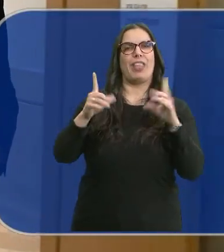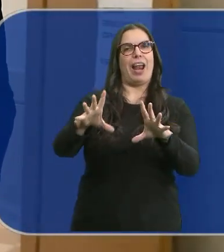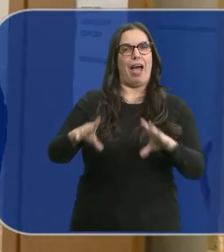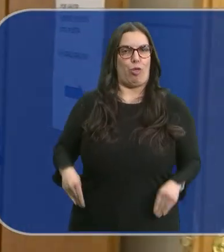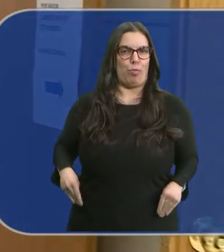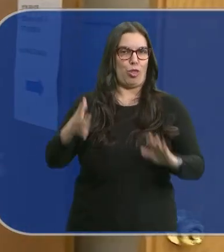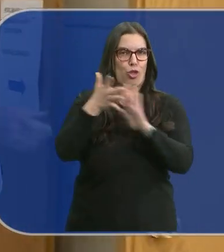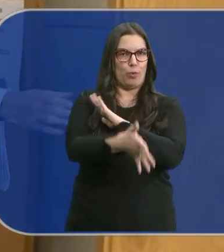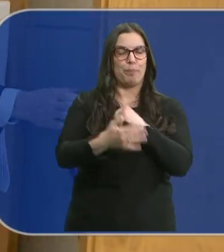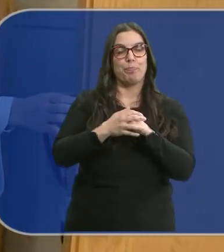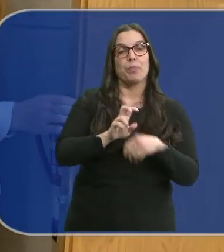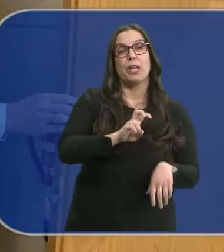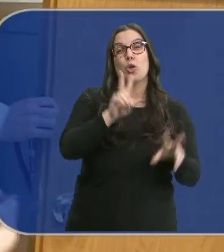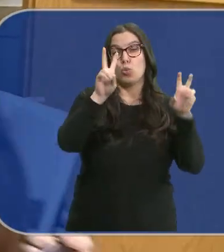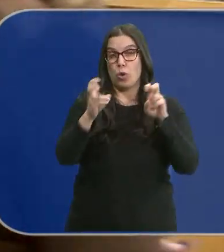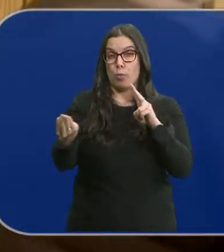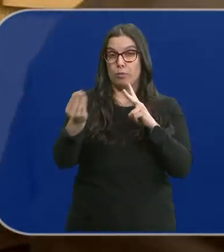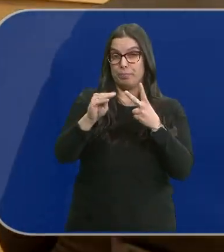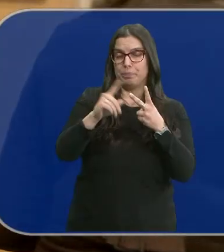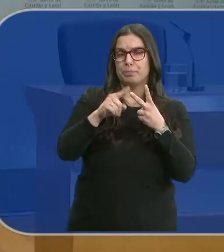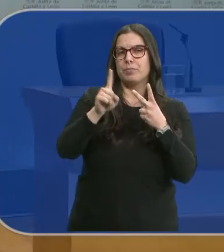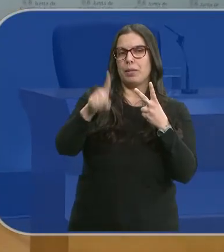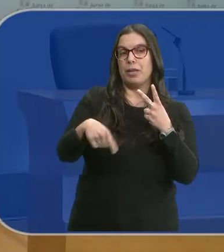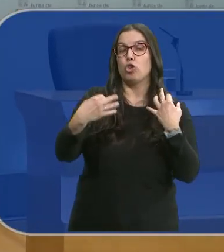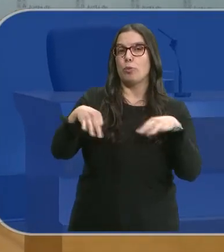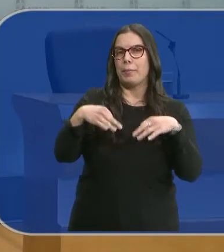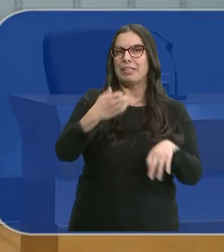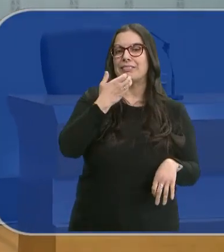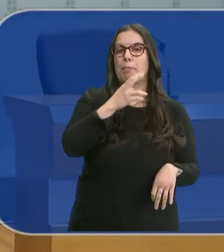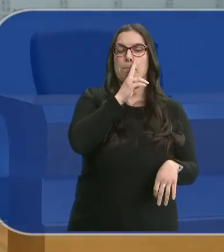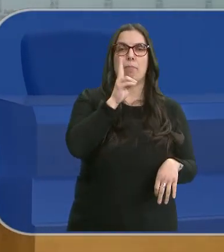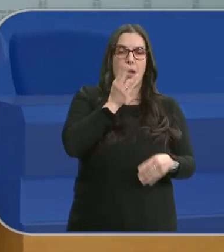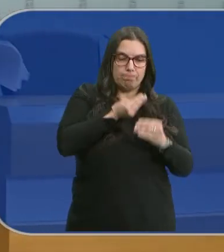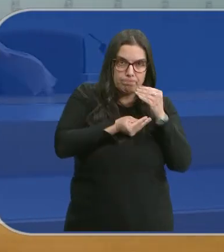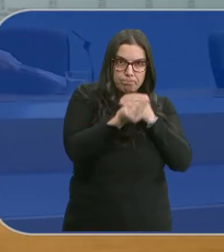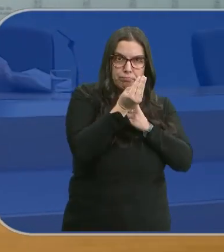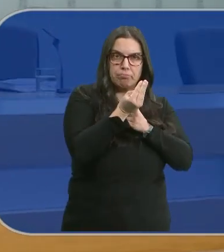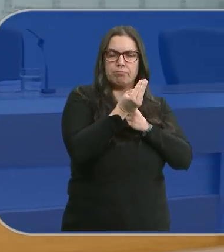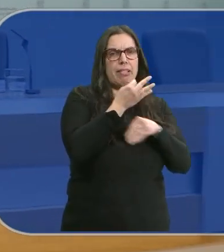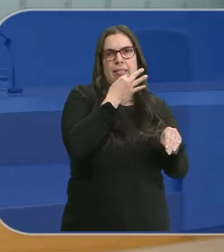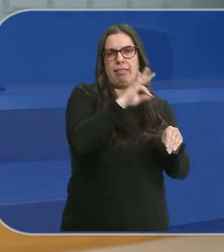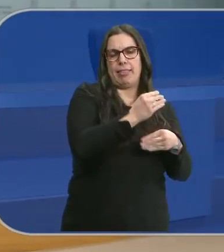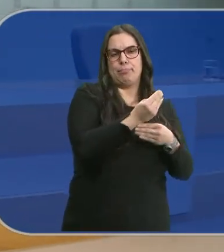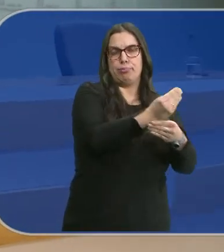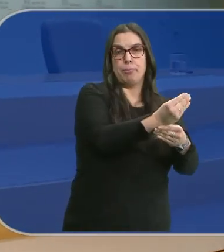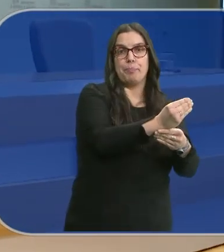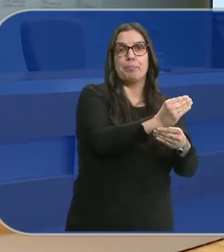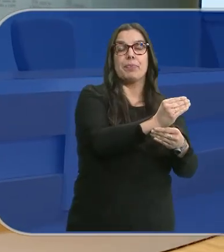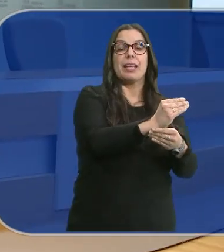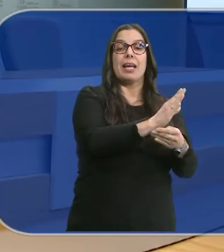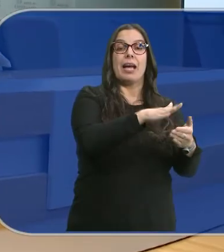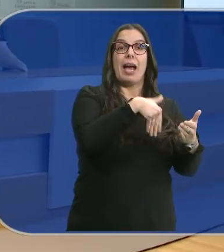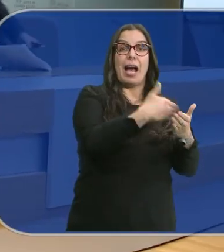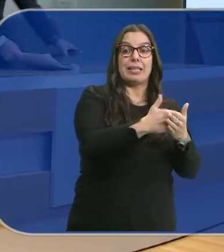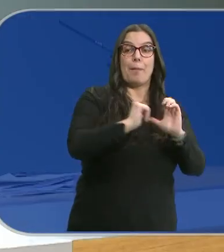a los menores. Y otra novedad importante, habitualmente cuando una madre renuncia a su bebé tiene que pasar un tiempo hasta que ese